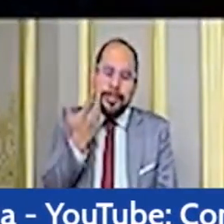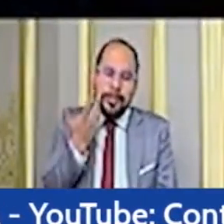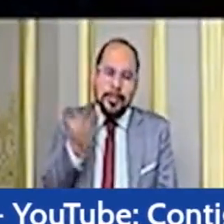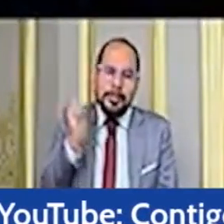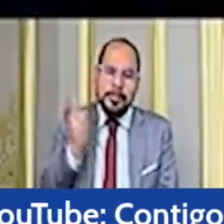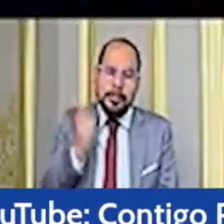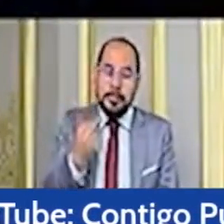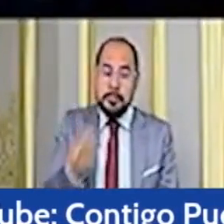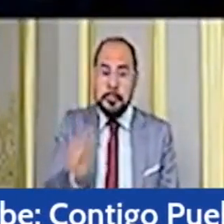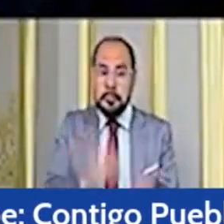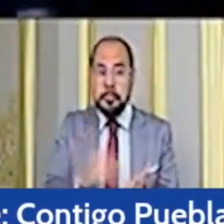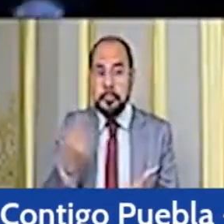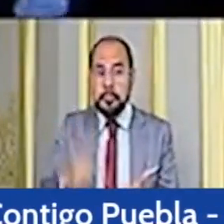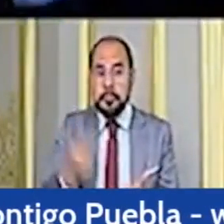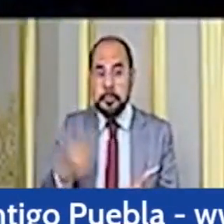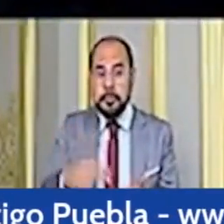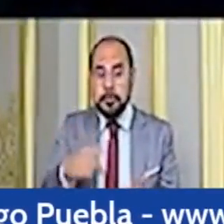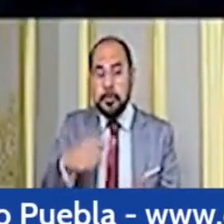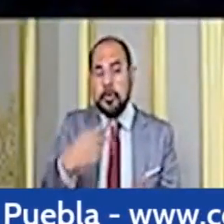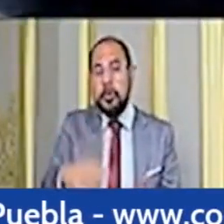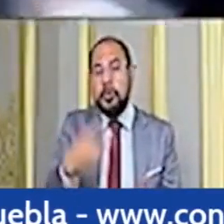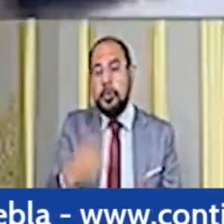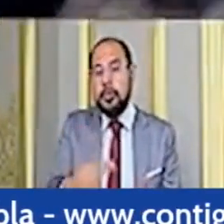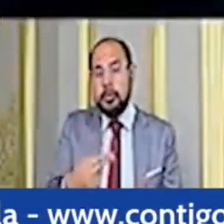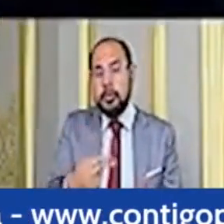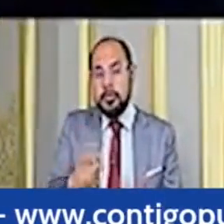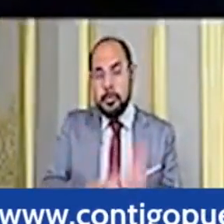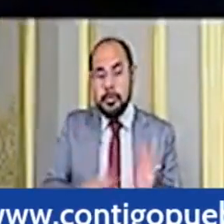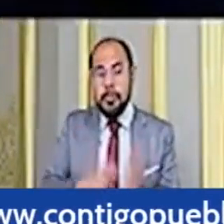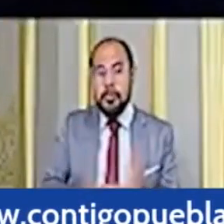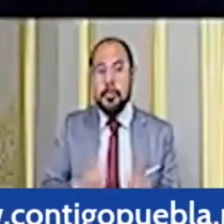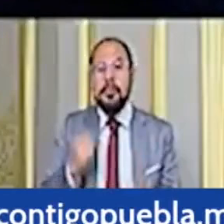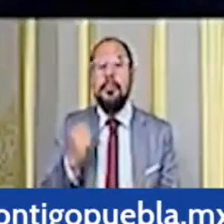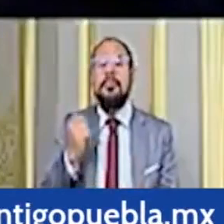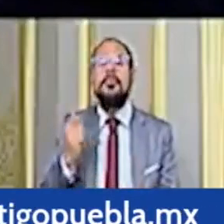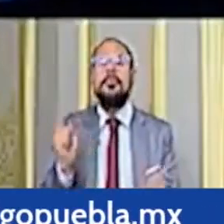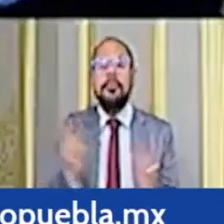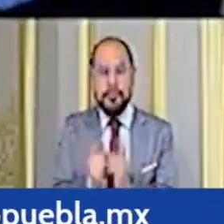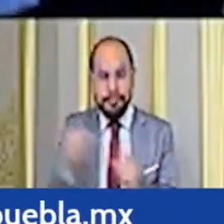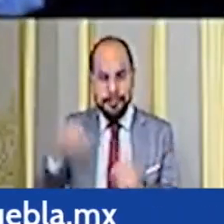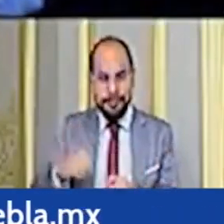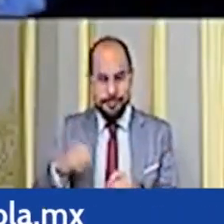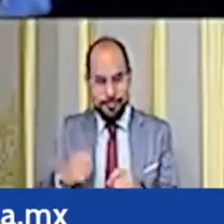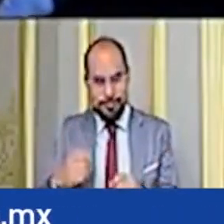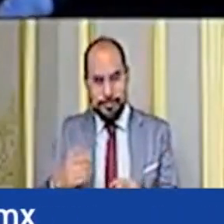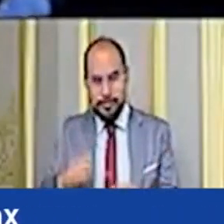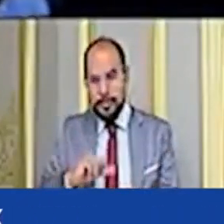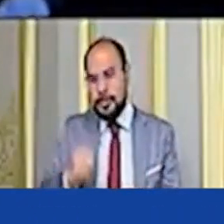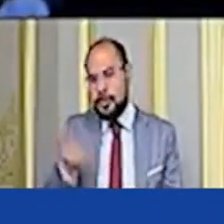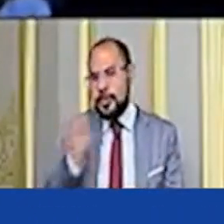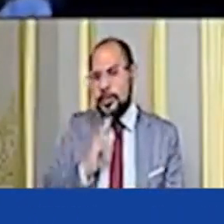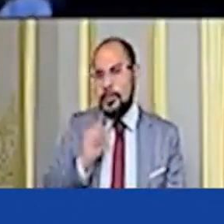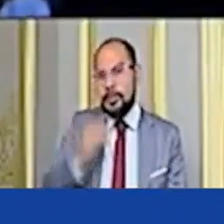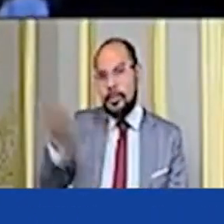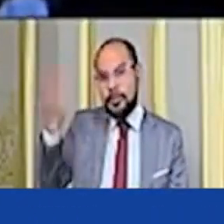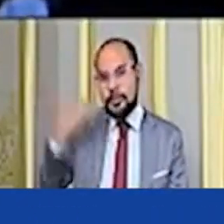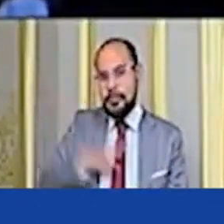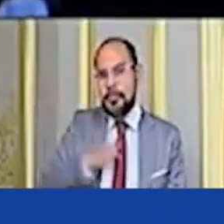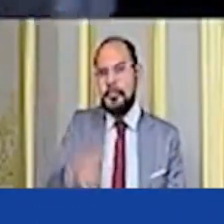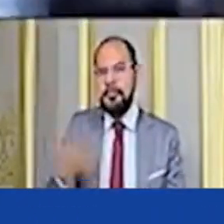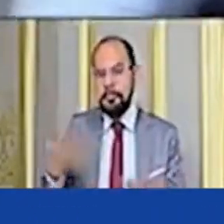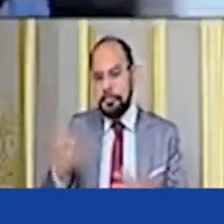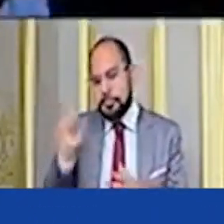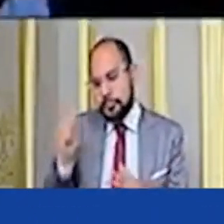no llamar a estas reformas con tu nombre y encontrarte aquí y a todas esas mujeres que les han arrebatado la